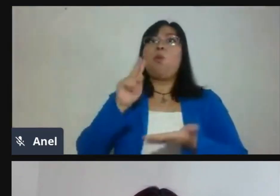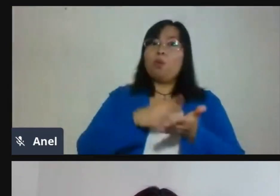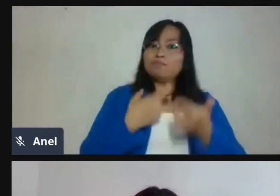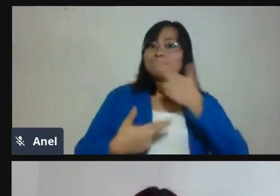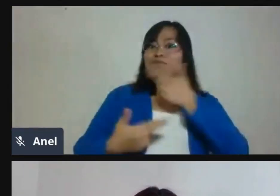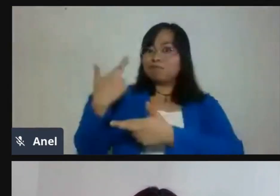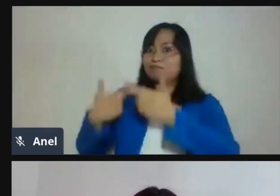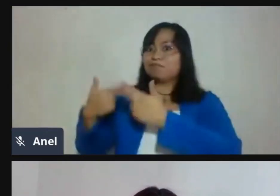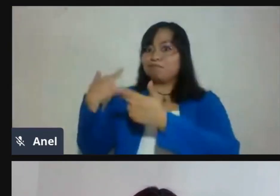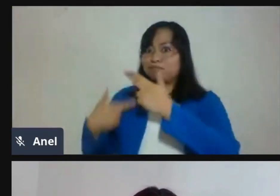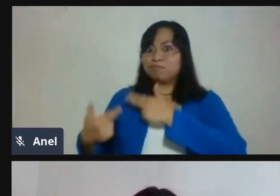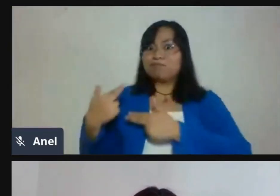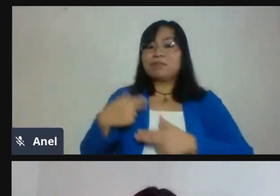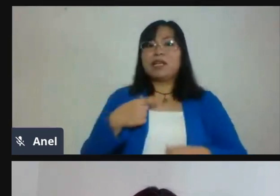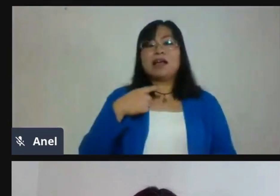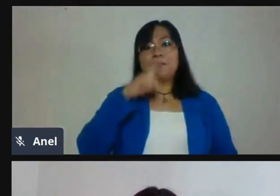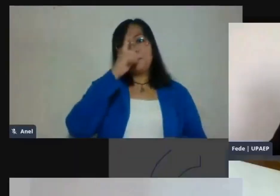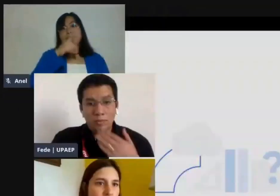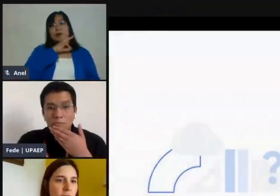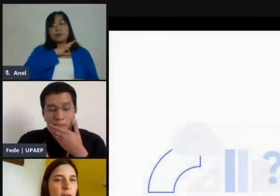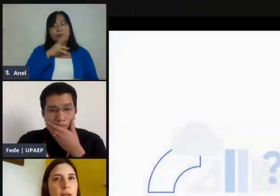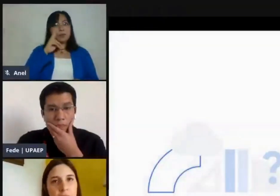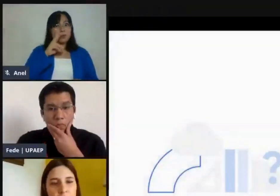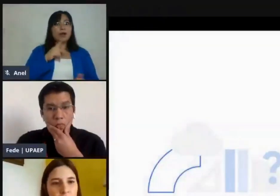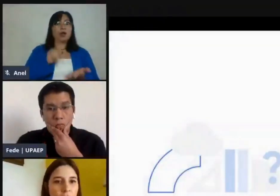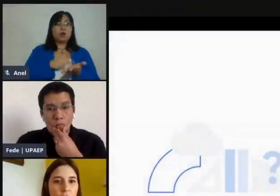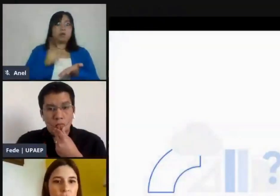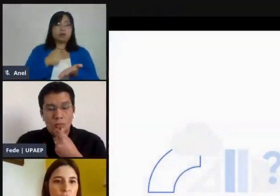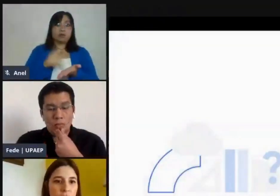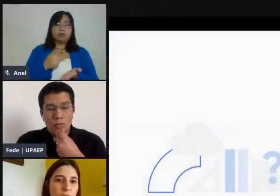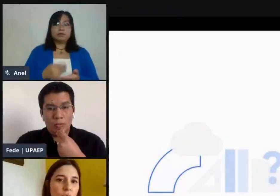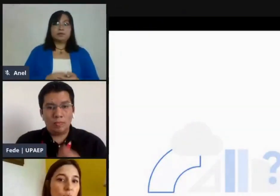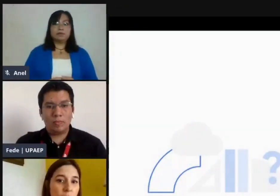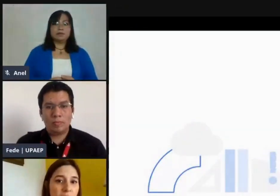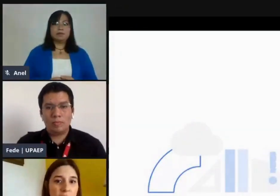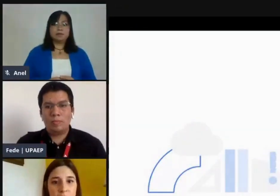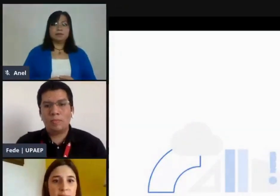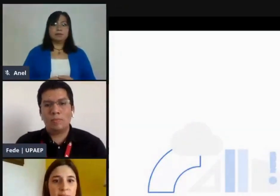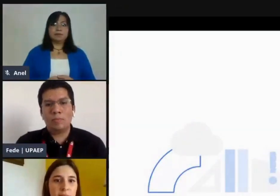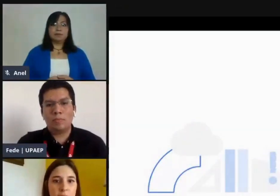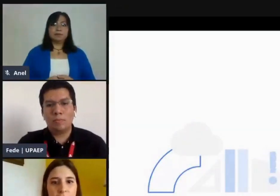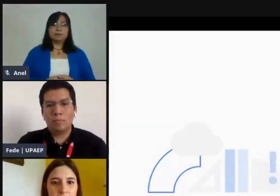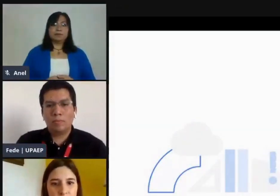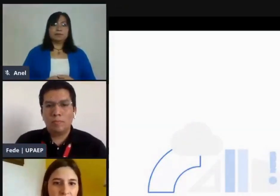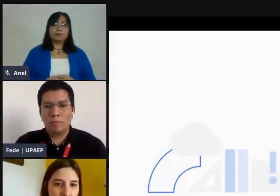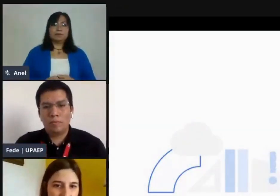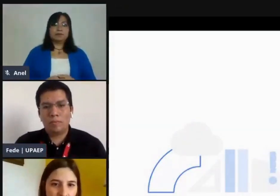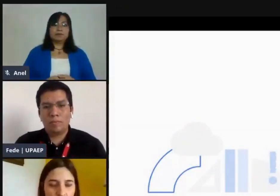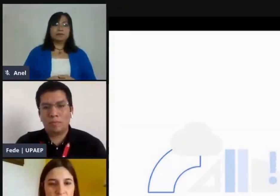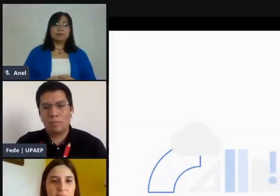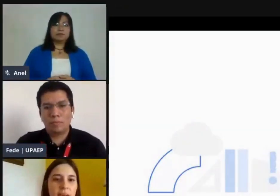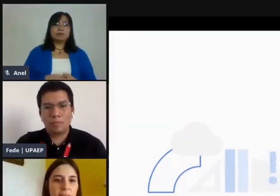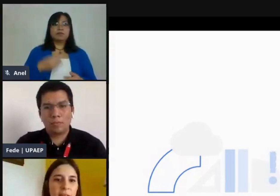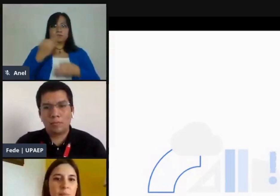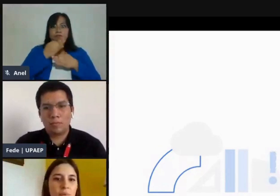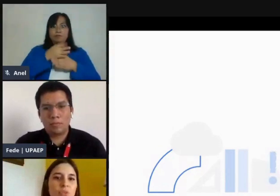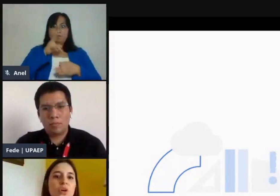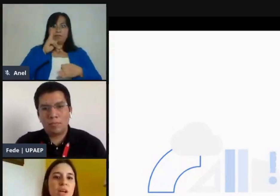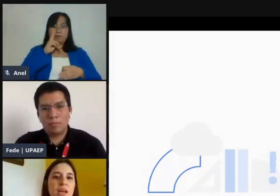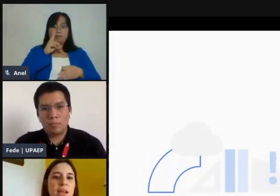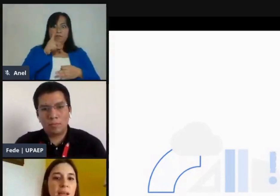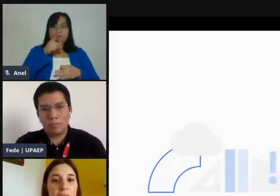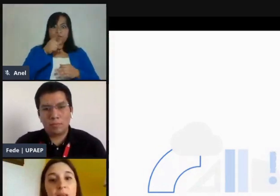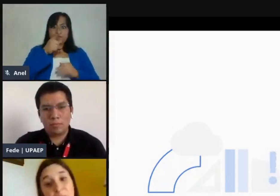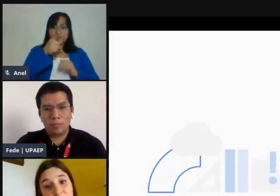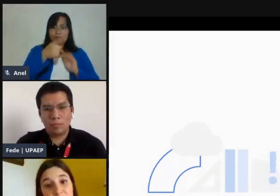liga ahorita para que se inscriban y puedan recibir los webinars en esa encuesta, gg